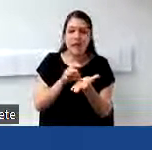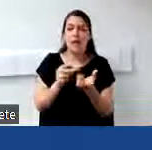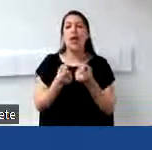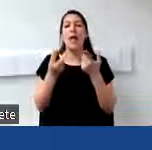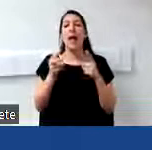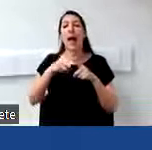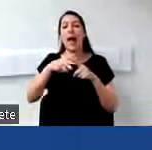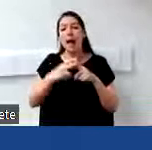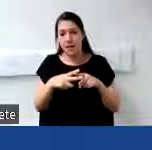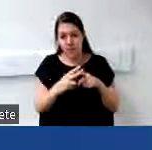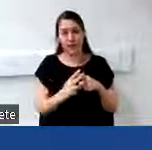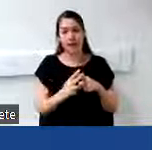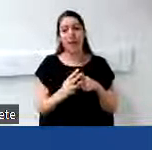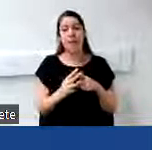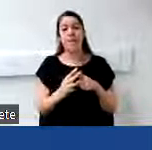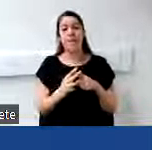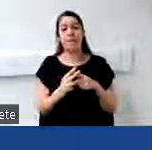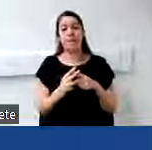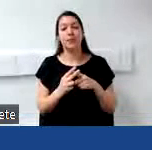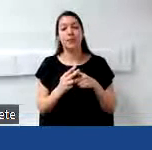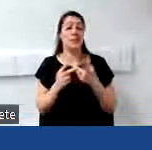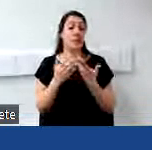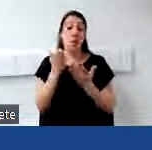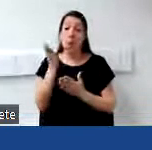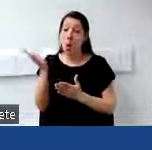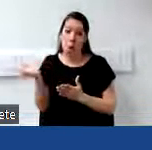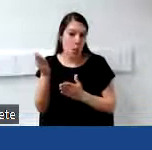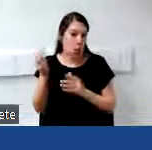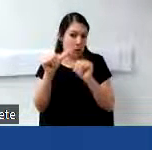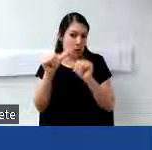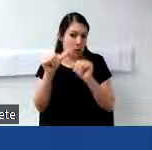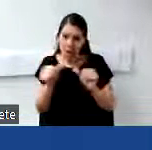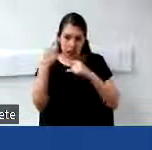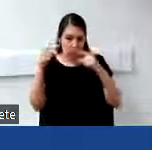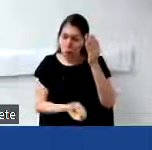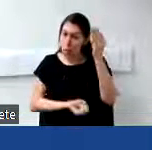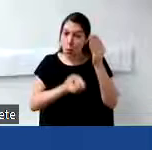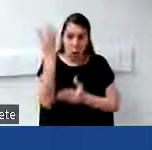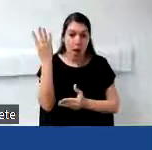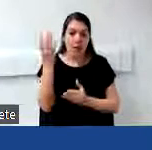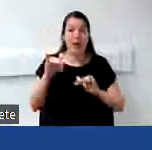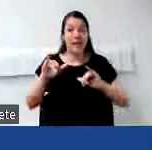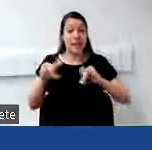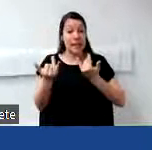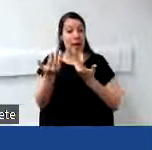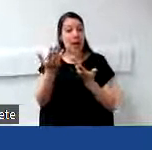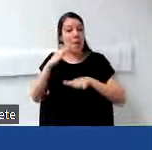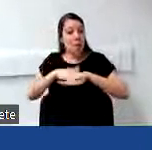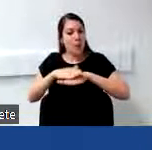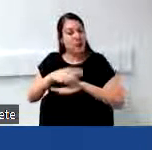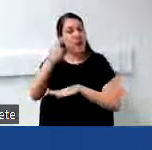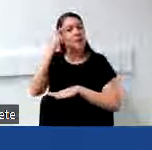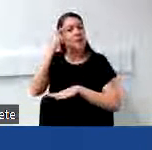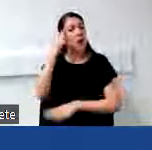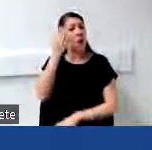herramienta, de producir algo nuevo, ¿no? En su fabricación, el hecho de pensarlo